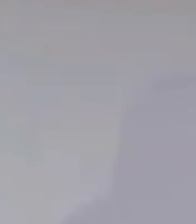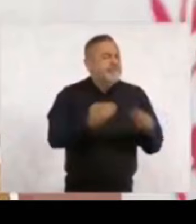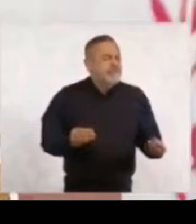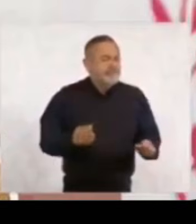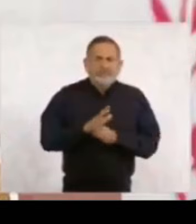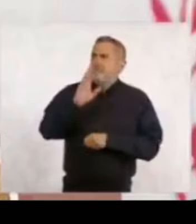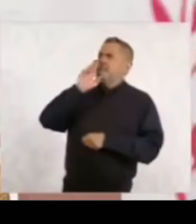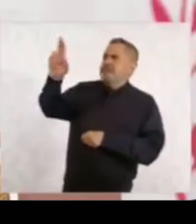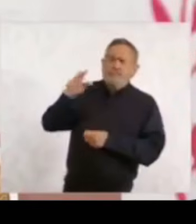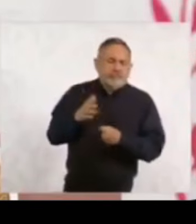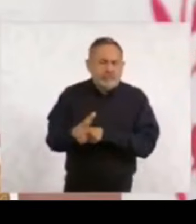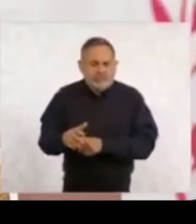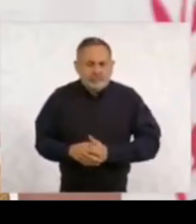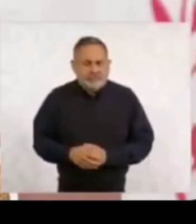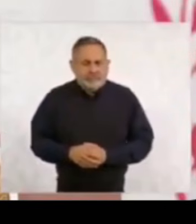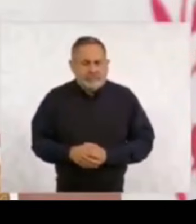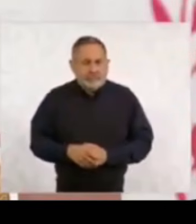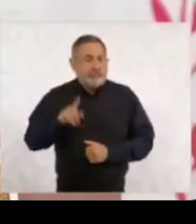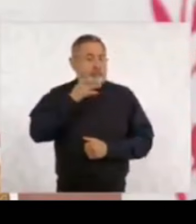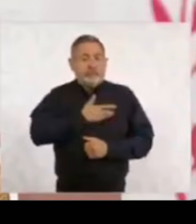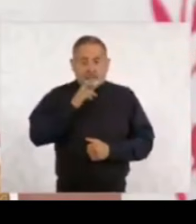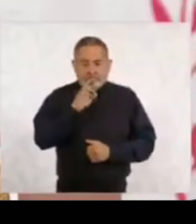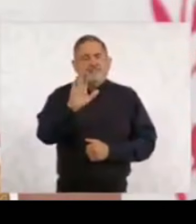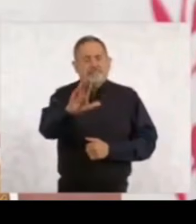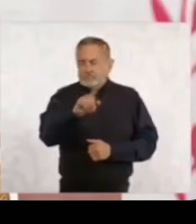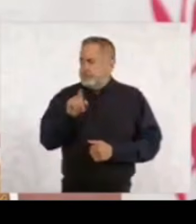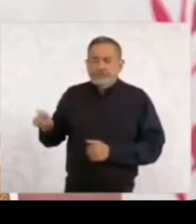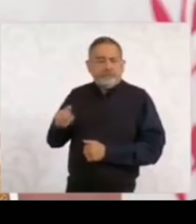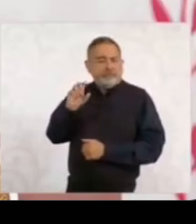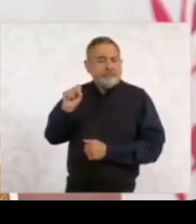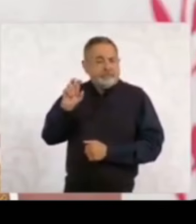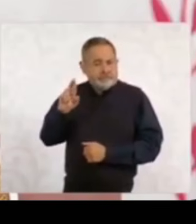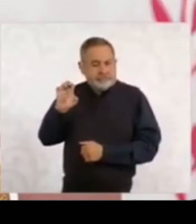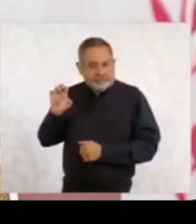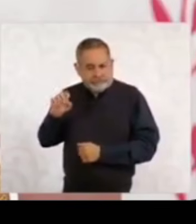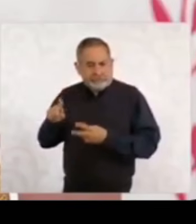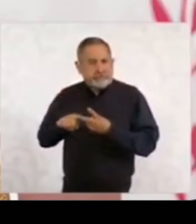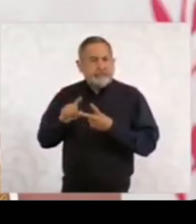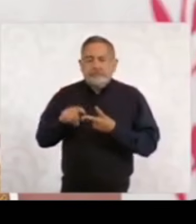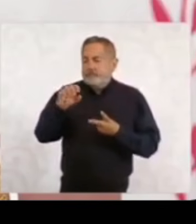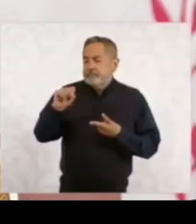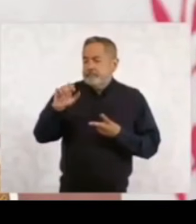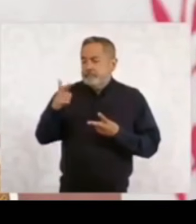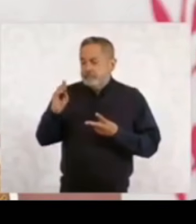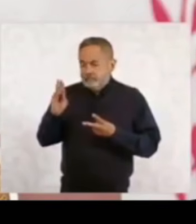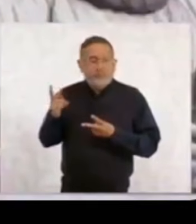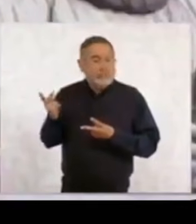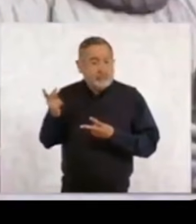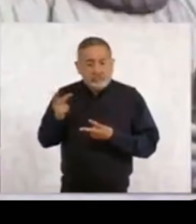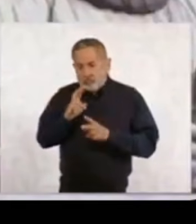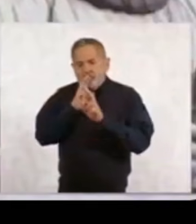meses. Vamos a ir a una entrevista que le hizo el periodista Juan Becerra